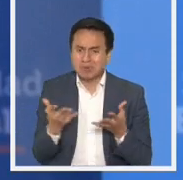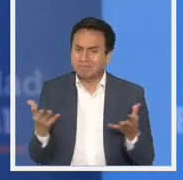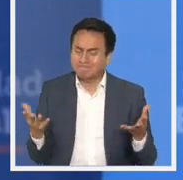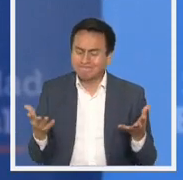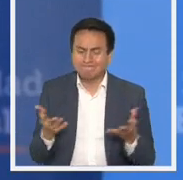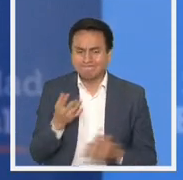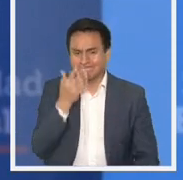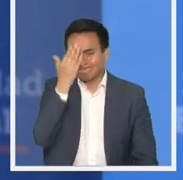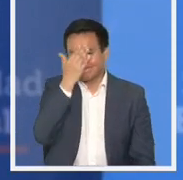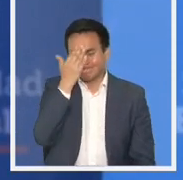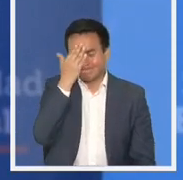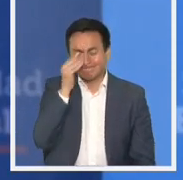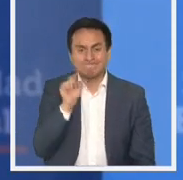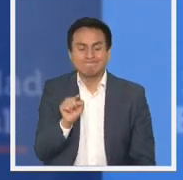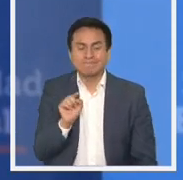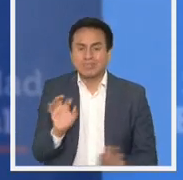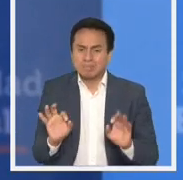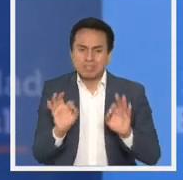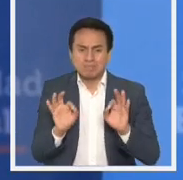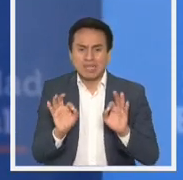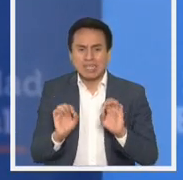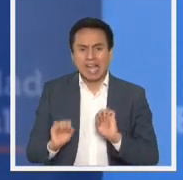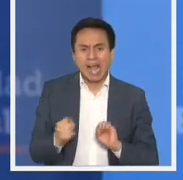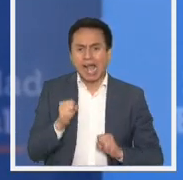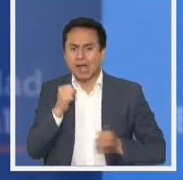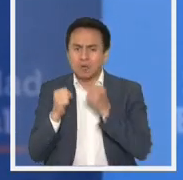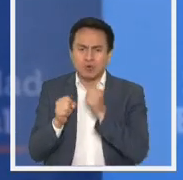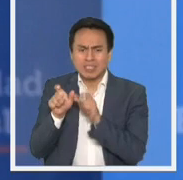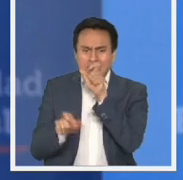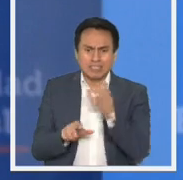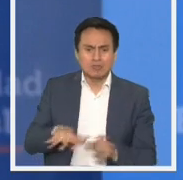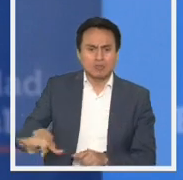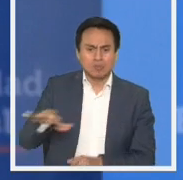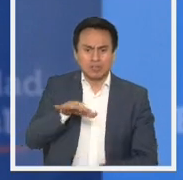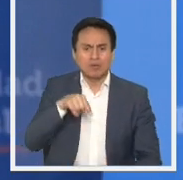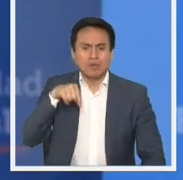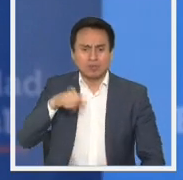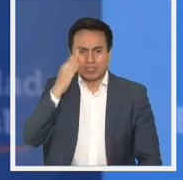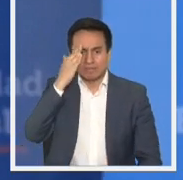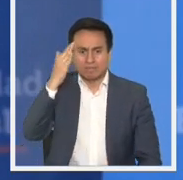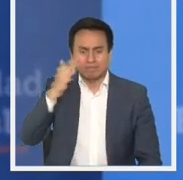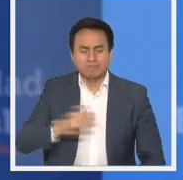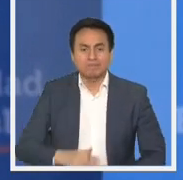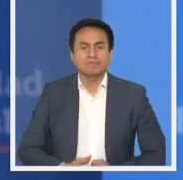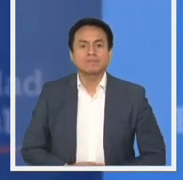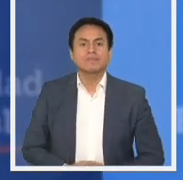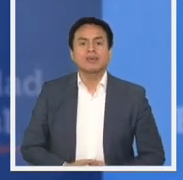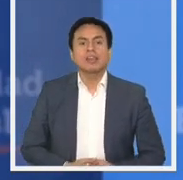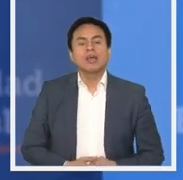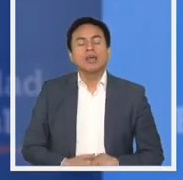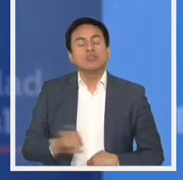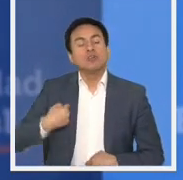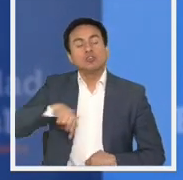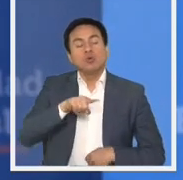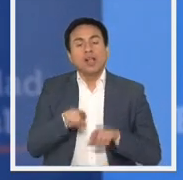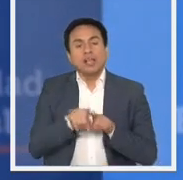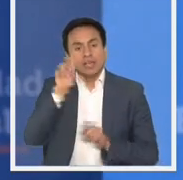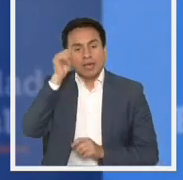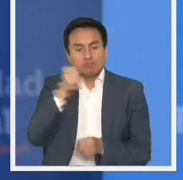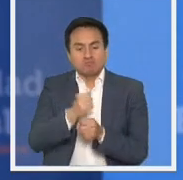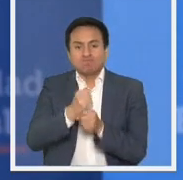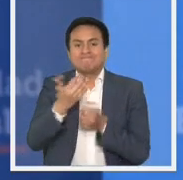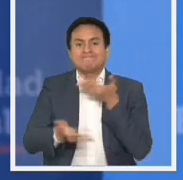Y es de las principales angustias de nuestro pueblo hoy estamos creando